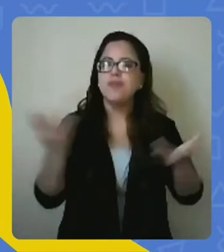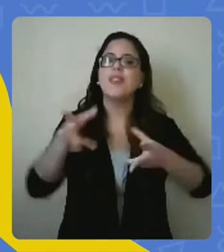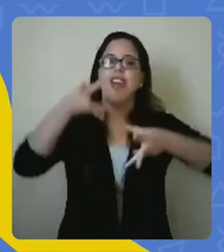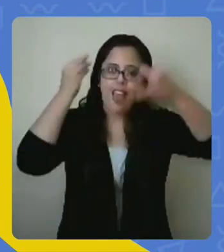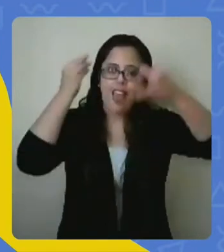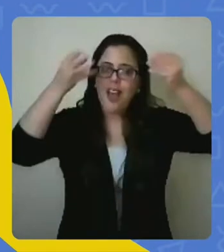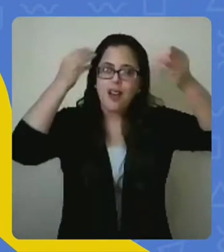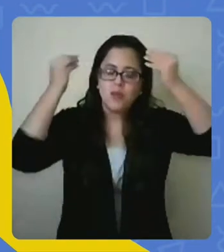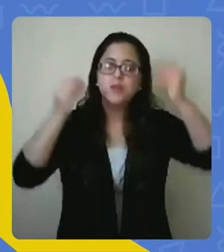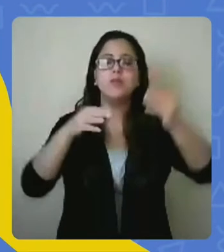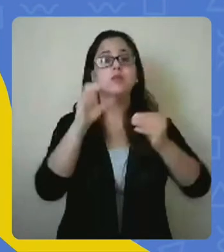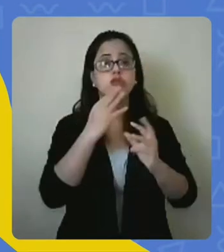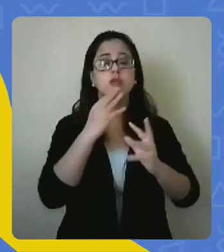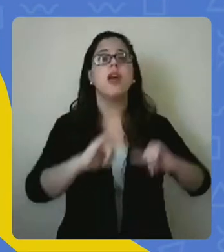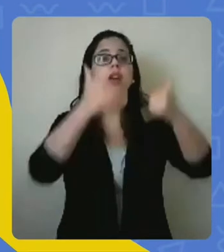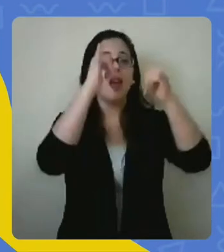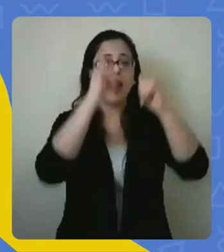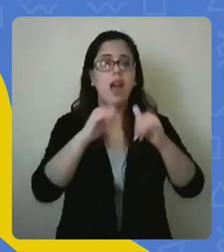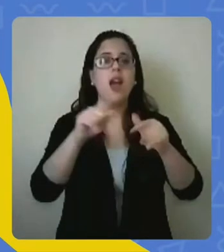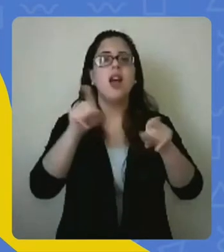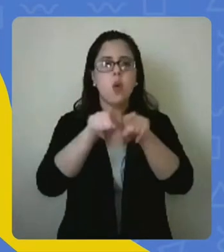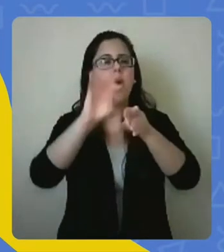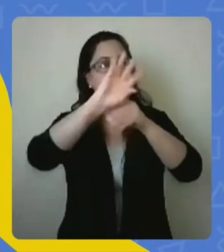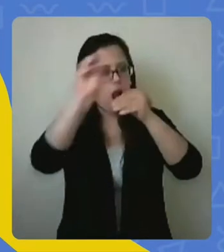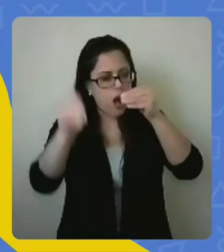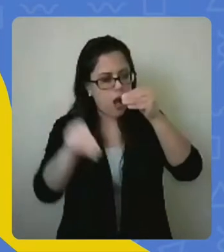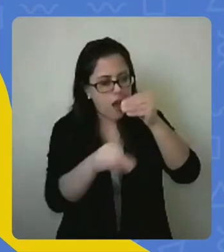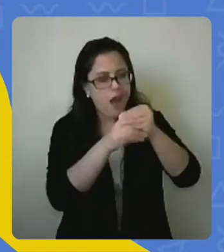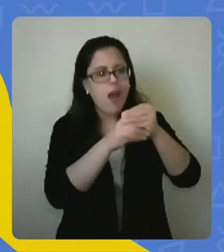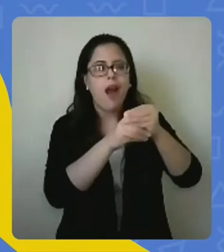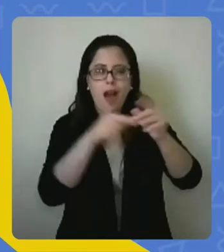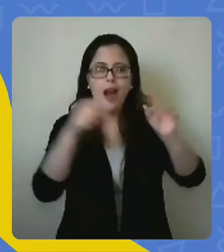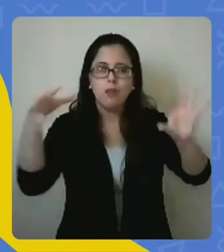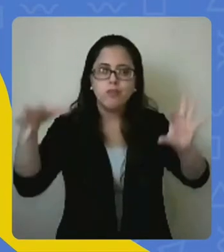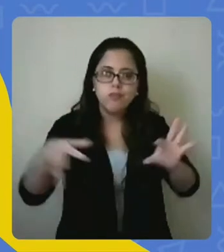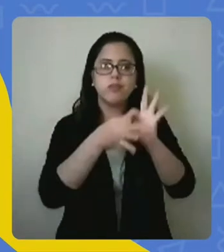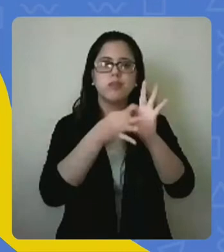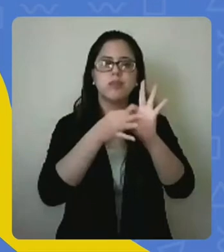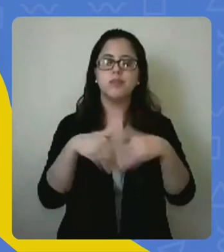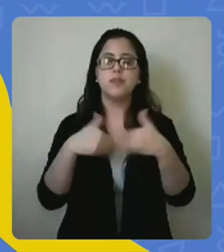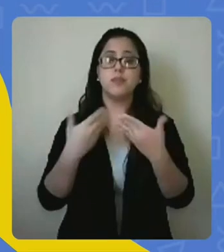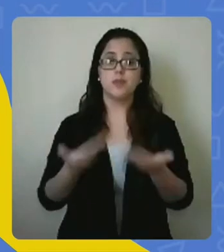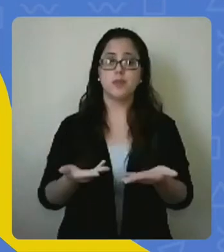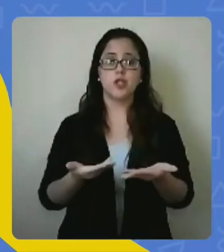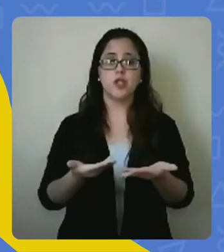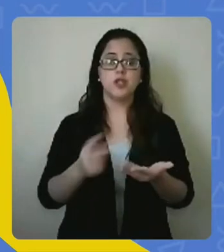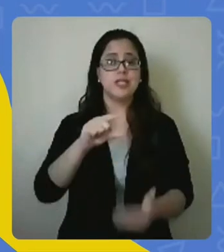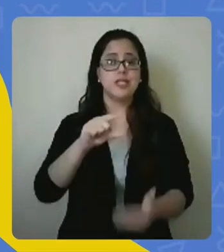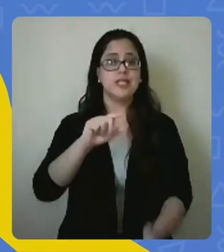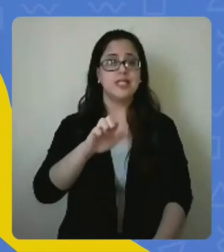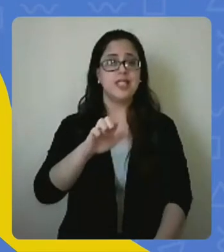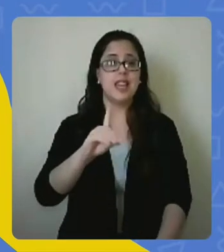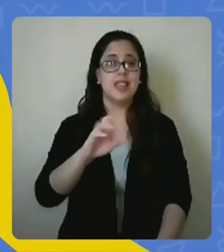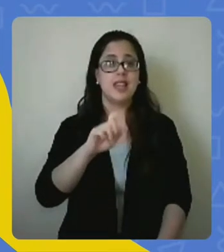bien para tener un valor agregado en ese pasarlo bien, ¿ya? Y entonces, CDT Juegos nace